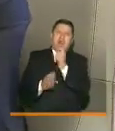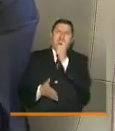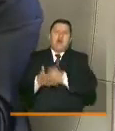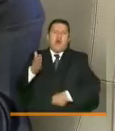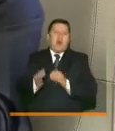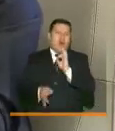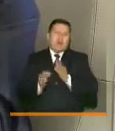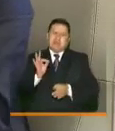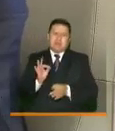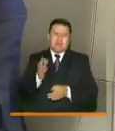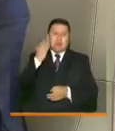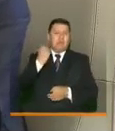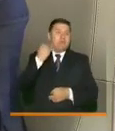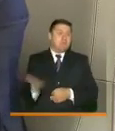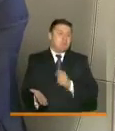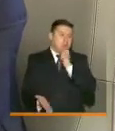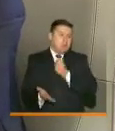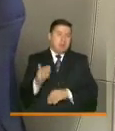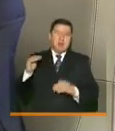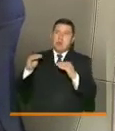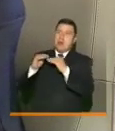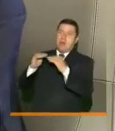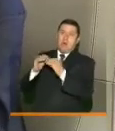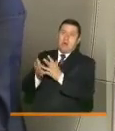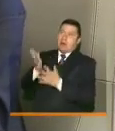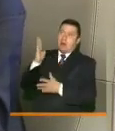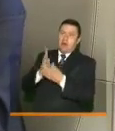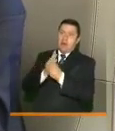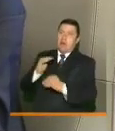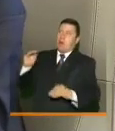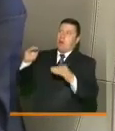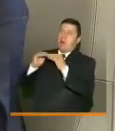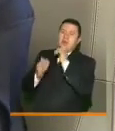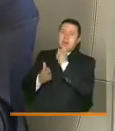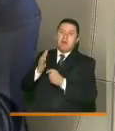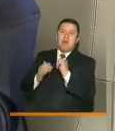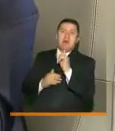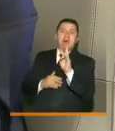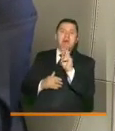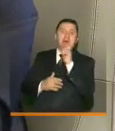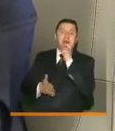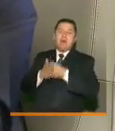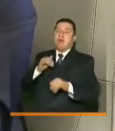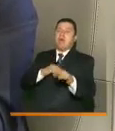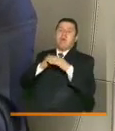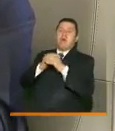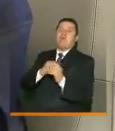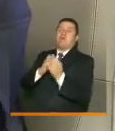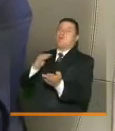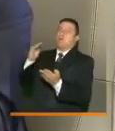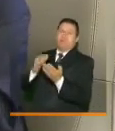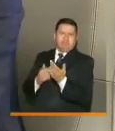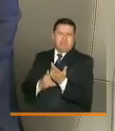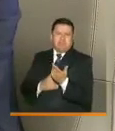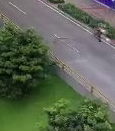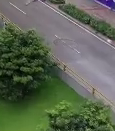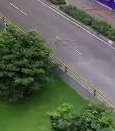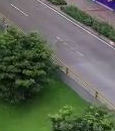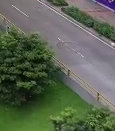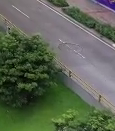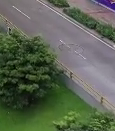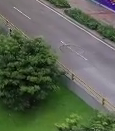Corregir la injusticia que era cobrarle exactamente la misma tarifa del impuesto IVA, tanto hogares de altos ingresos como hogares de bajos